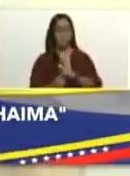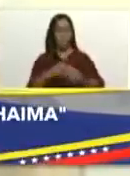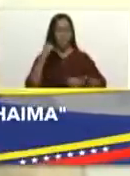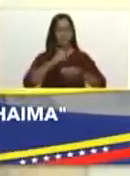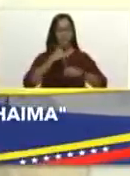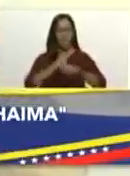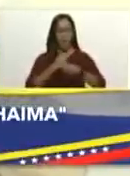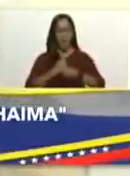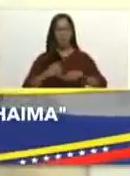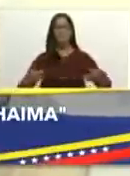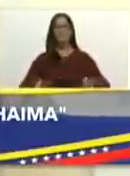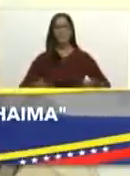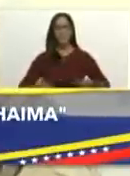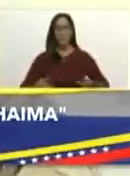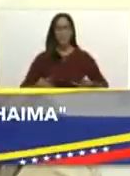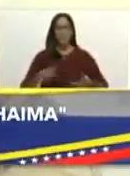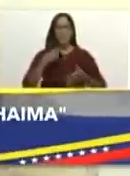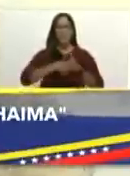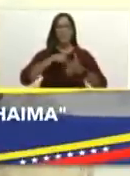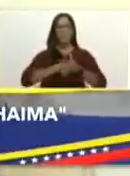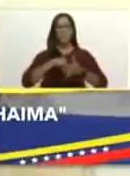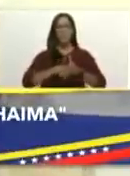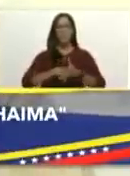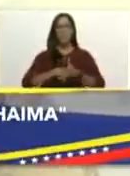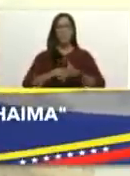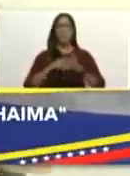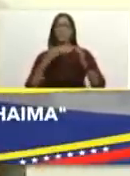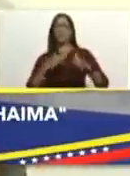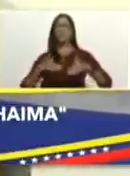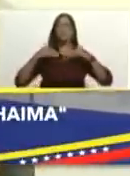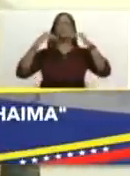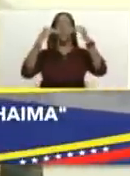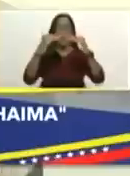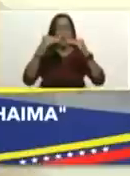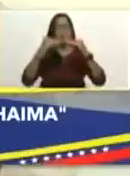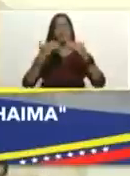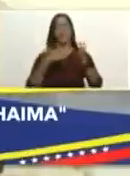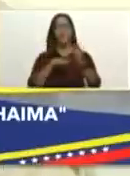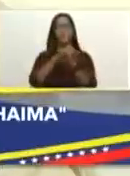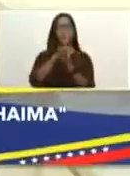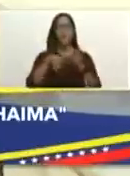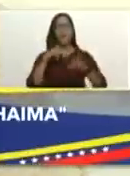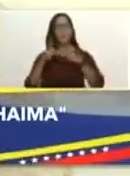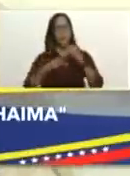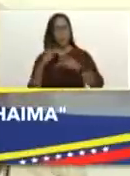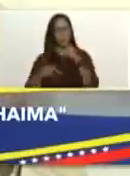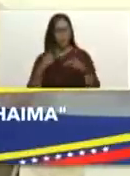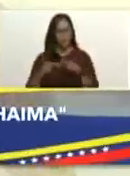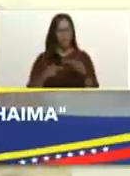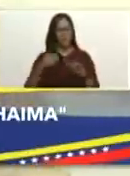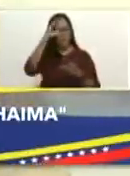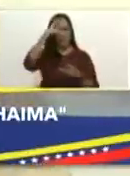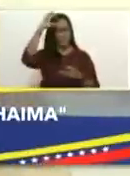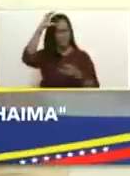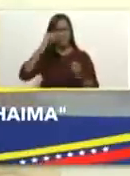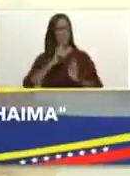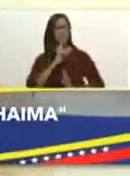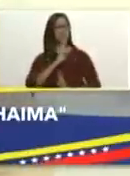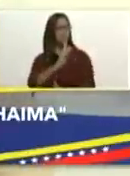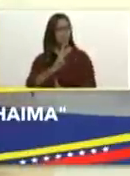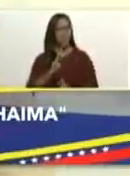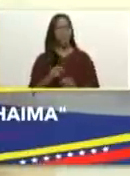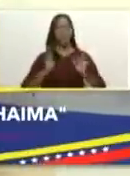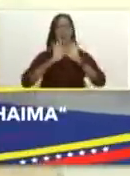en sacrificio, en lucha, que es superior en eficiencia también, en productividad, en dar resultados. El